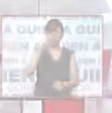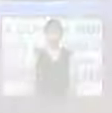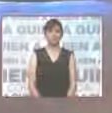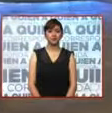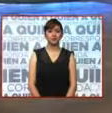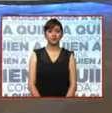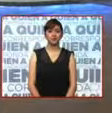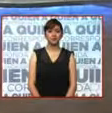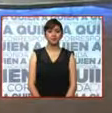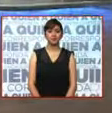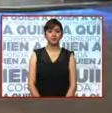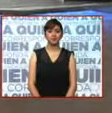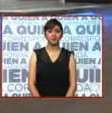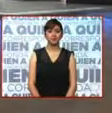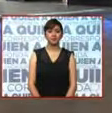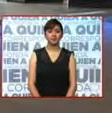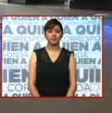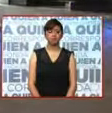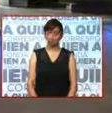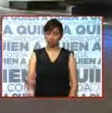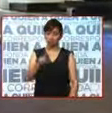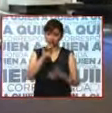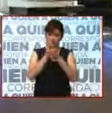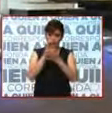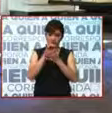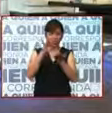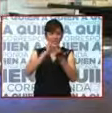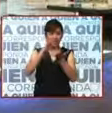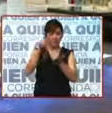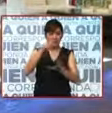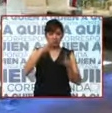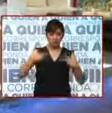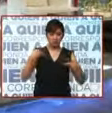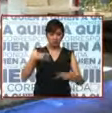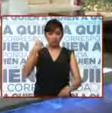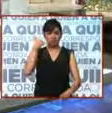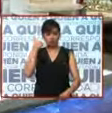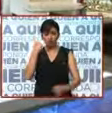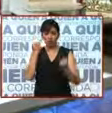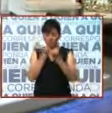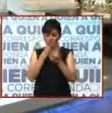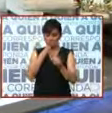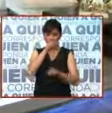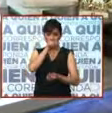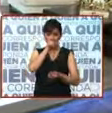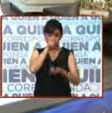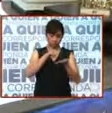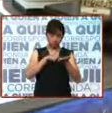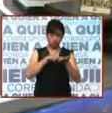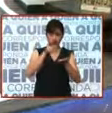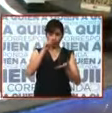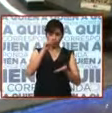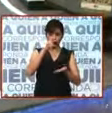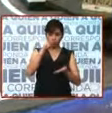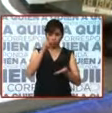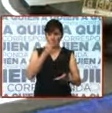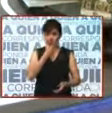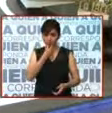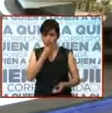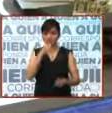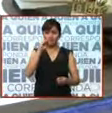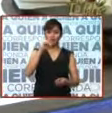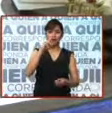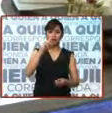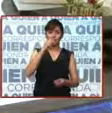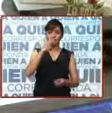del IMSS. Mira por sus comentarios, gracias, muy gentiles. Gracias, Toño. Gracias, Martita. Muy